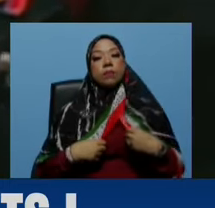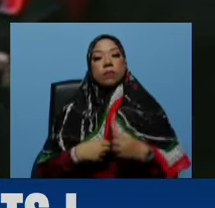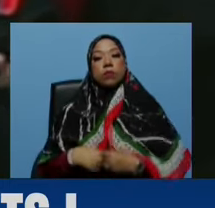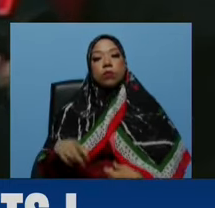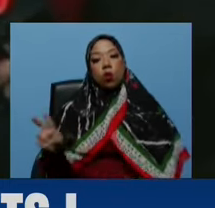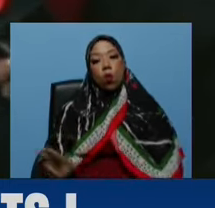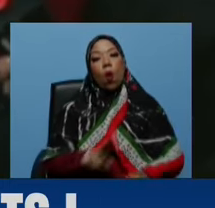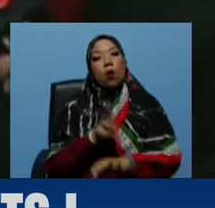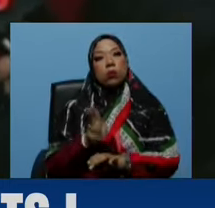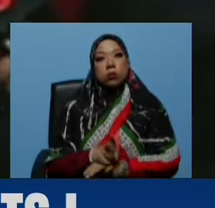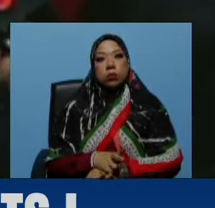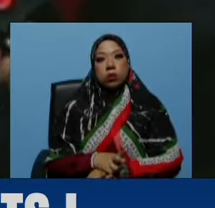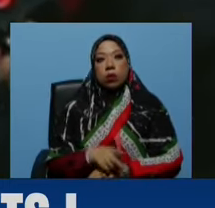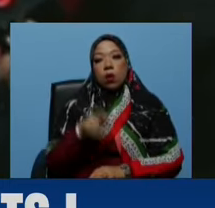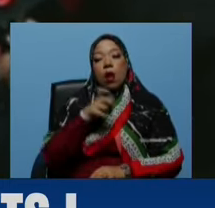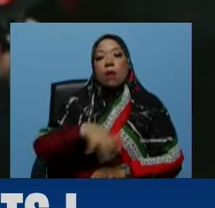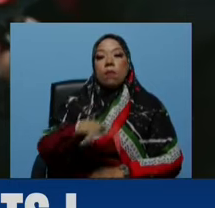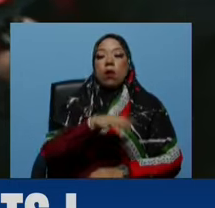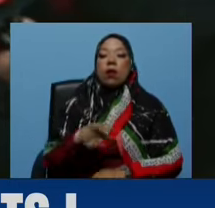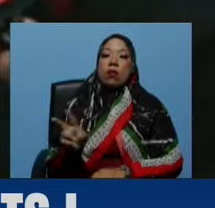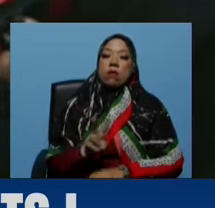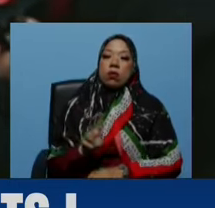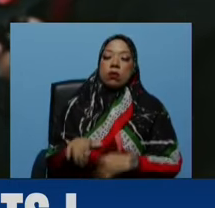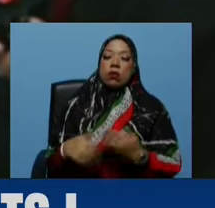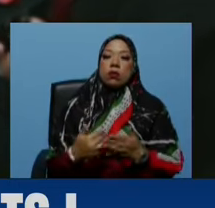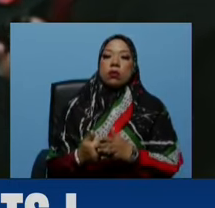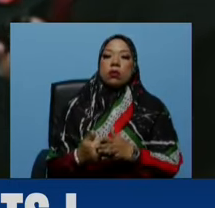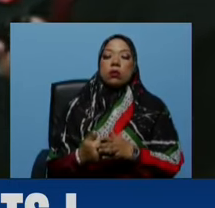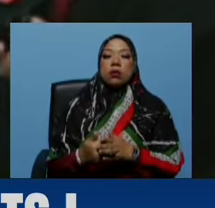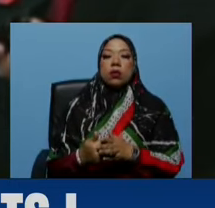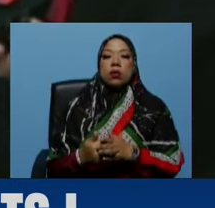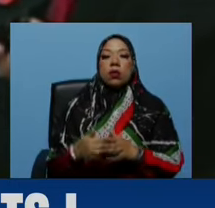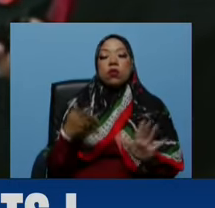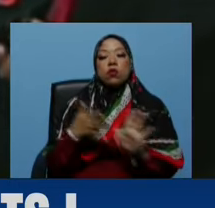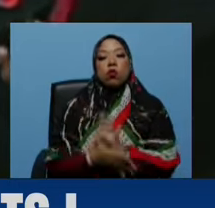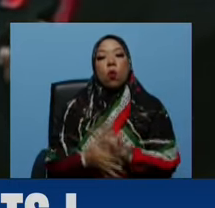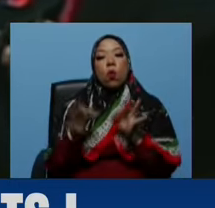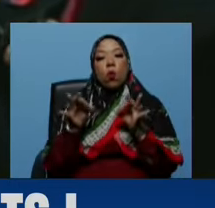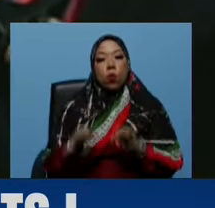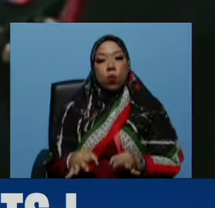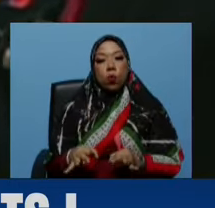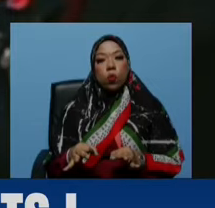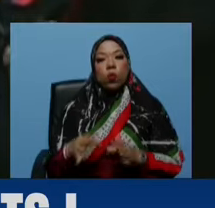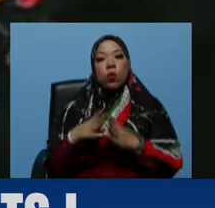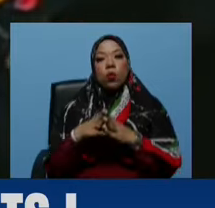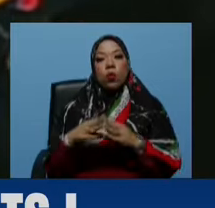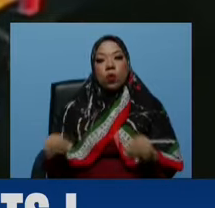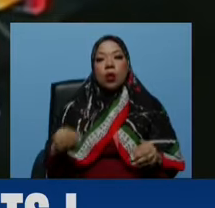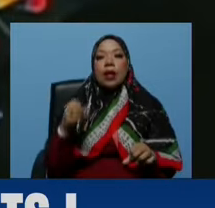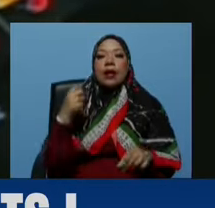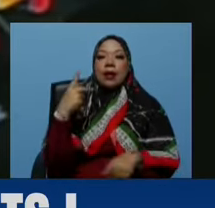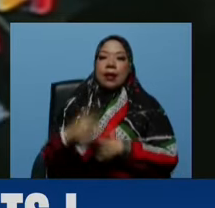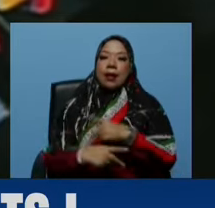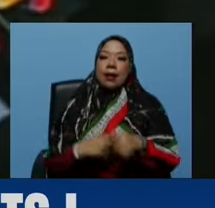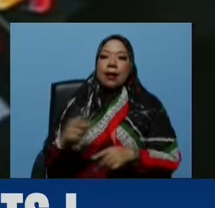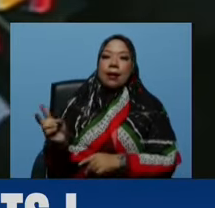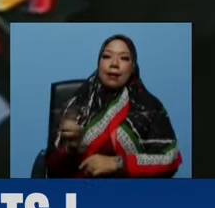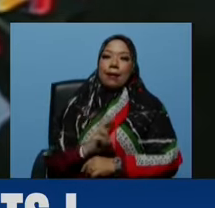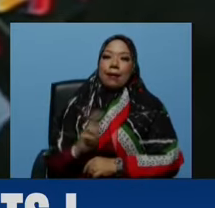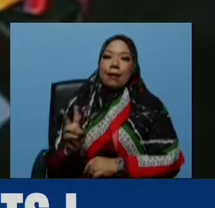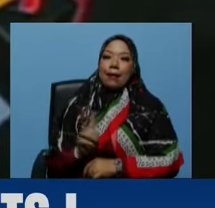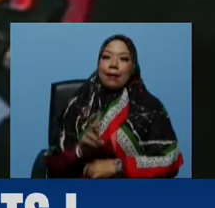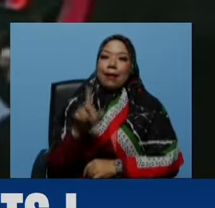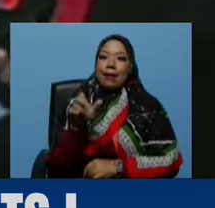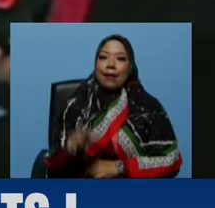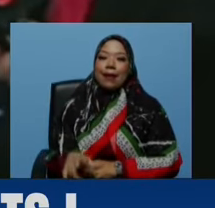utilizar al pueblo venezolano, generarle una gran frustración o una nueva frustración a una parte del pueblo venezolano